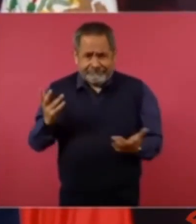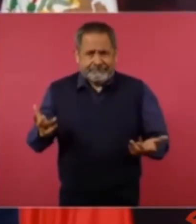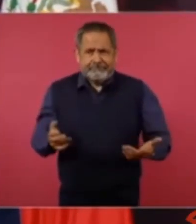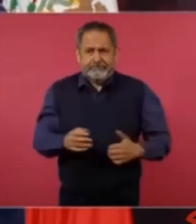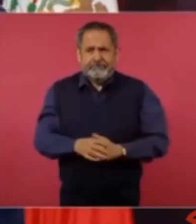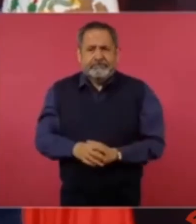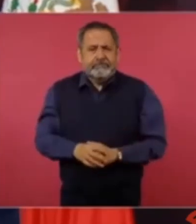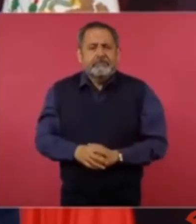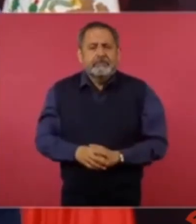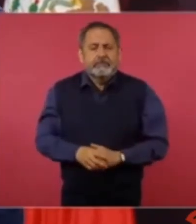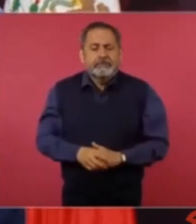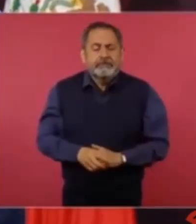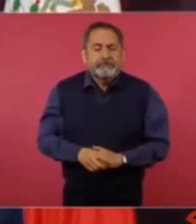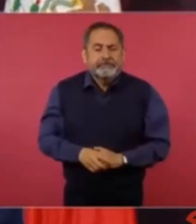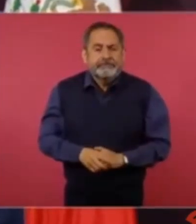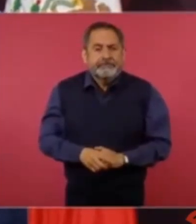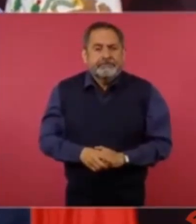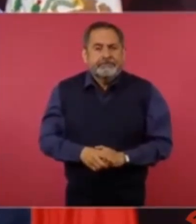Hay unos que